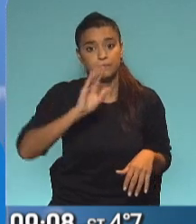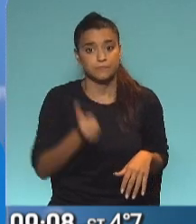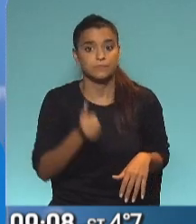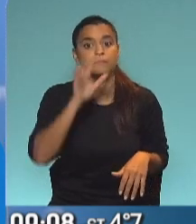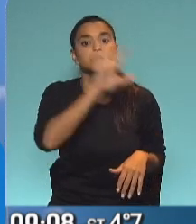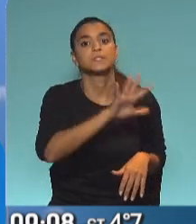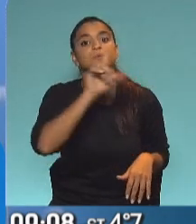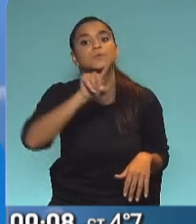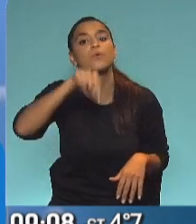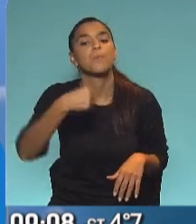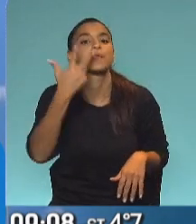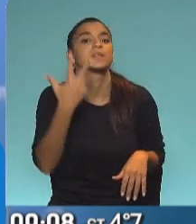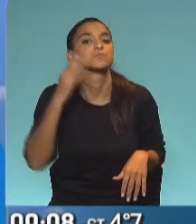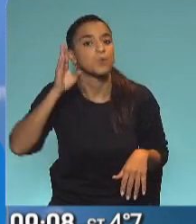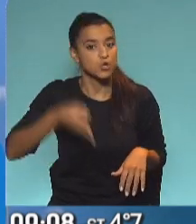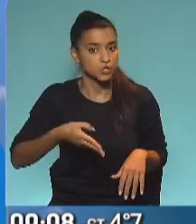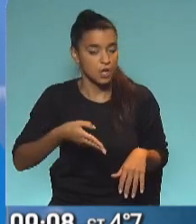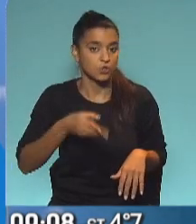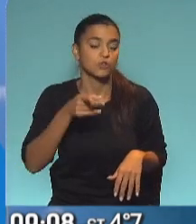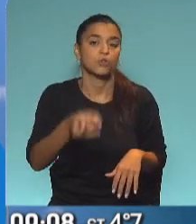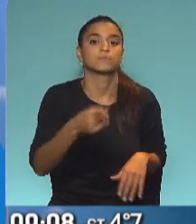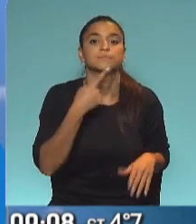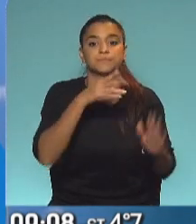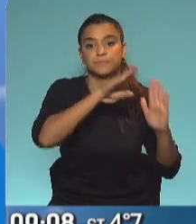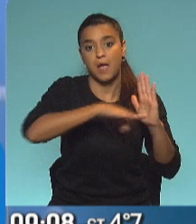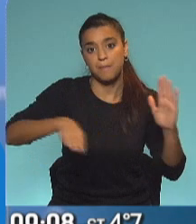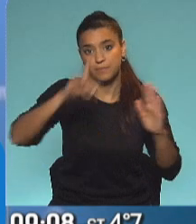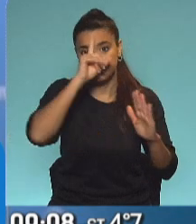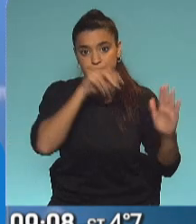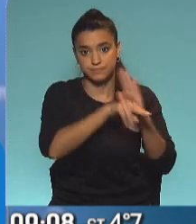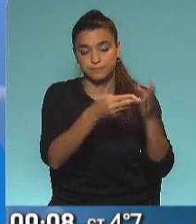es el 51,3% de las camas de terapia intensiva.